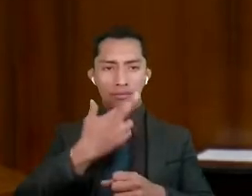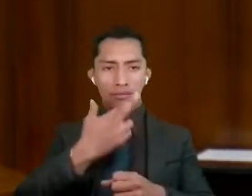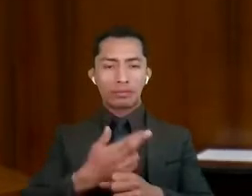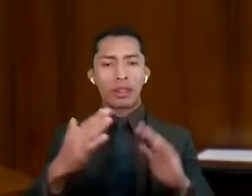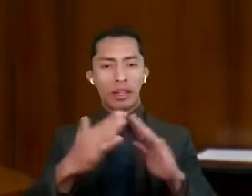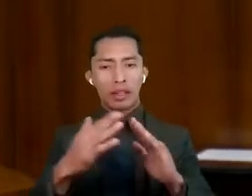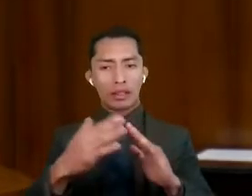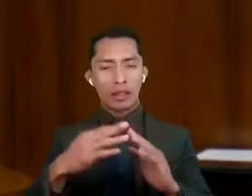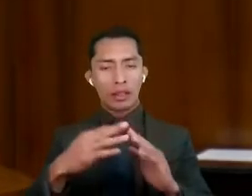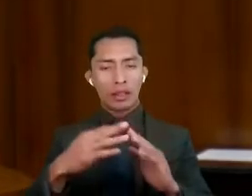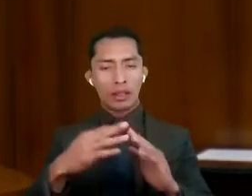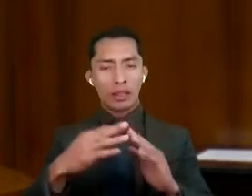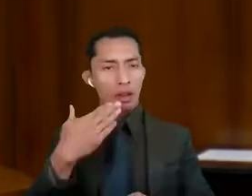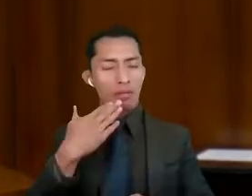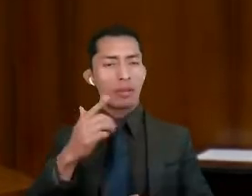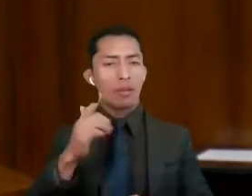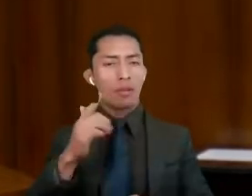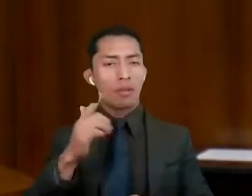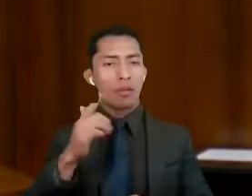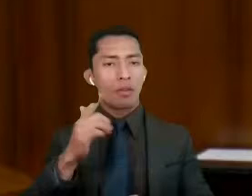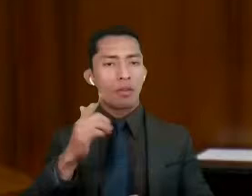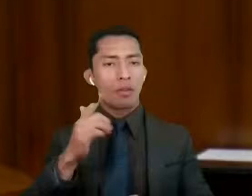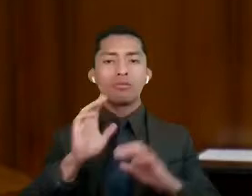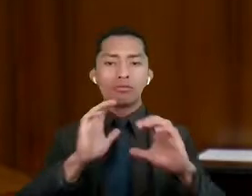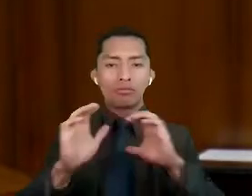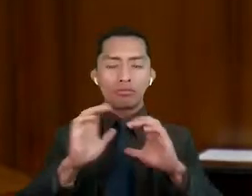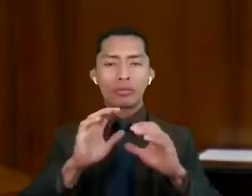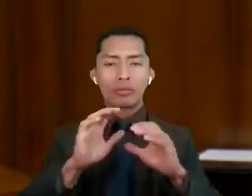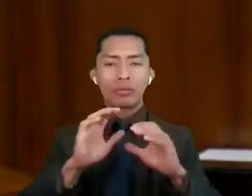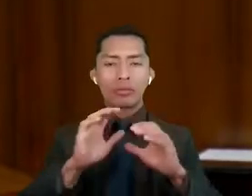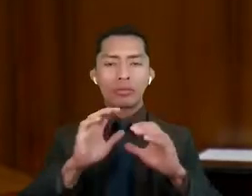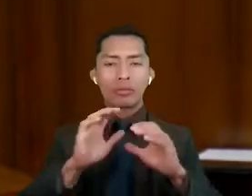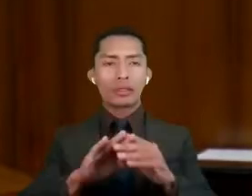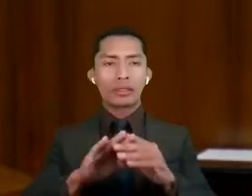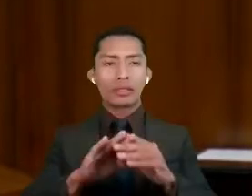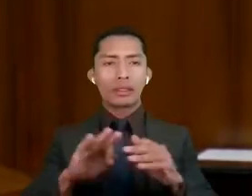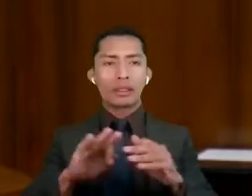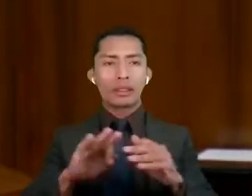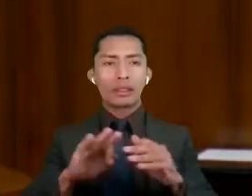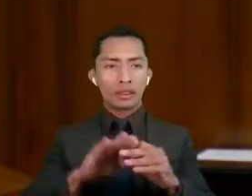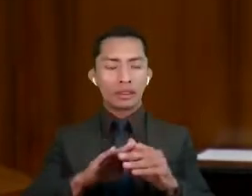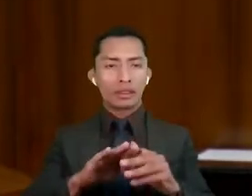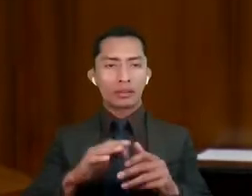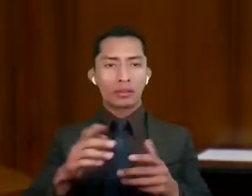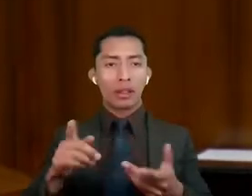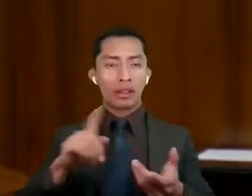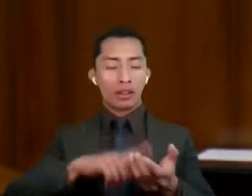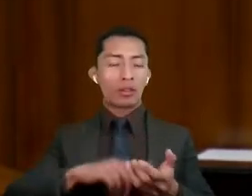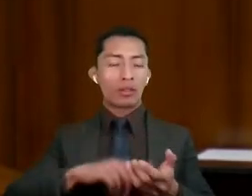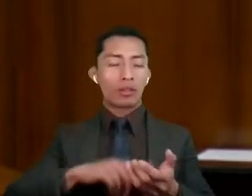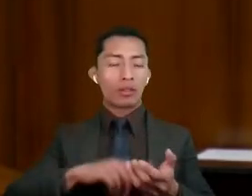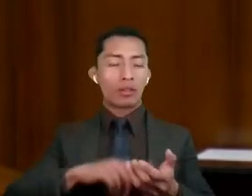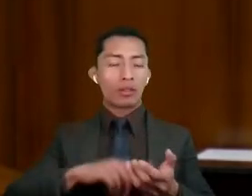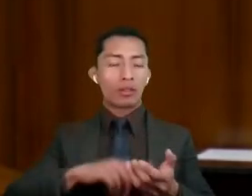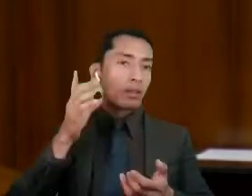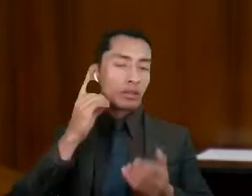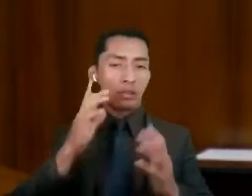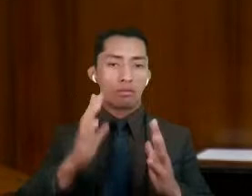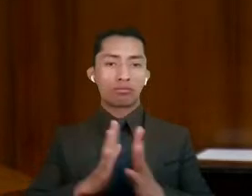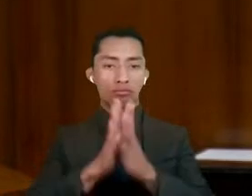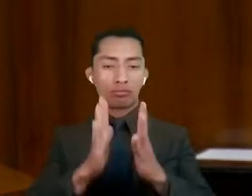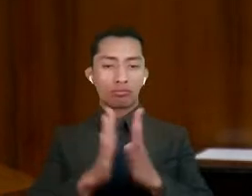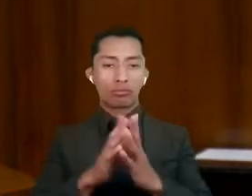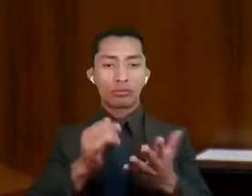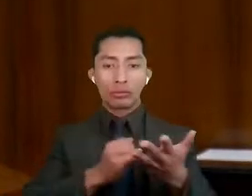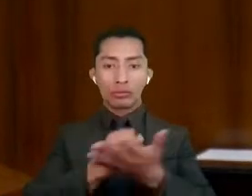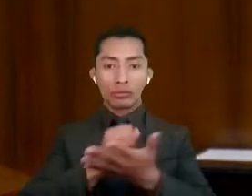exista una continua comunicación de las dependencias de con la legislatura. La democracia, por supuesto, establece y